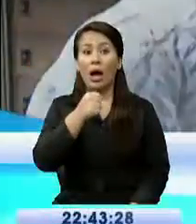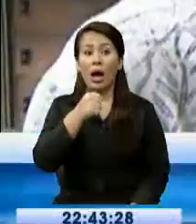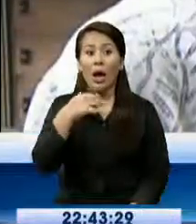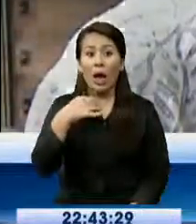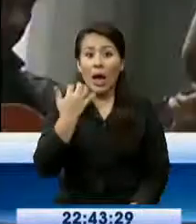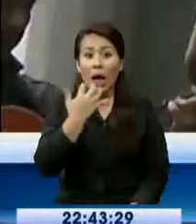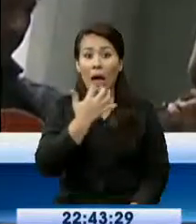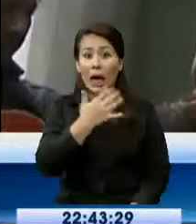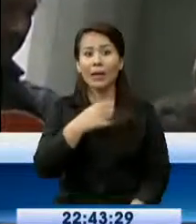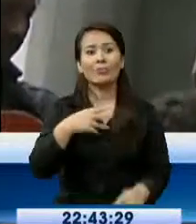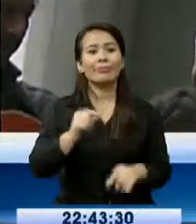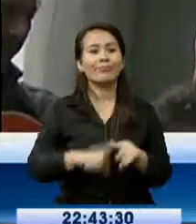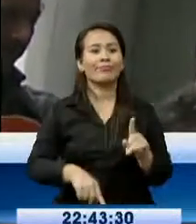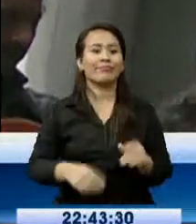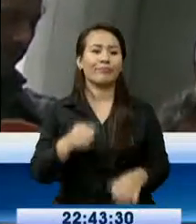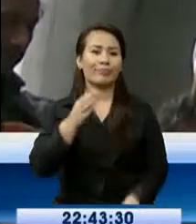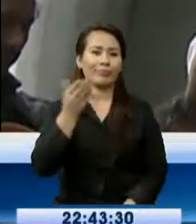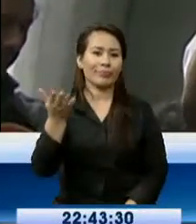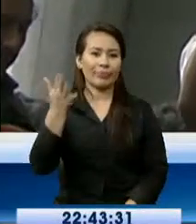cantar con él.